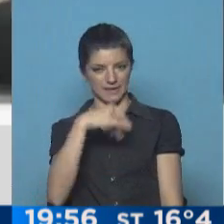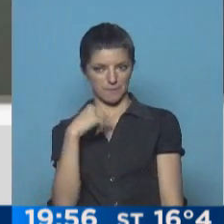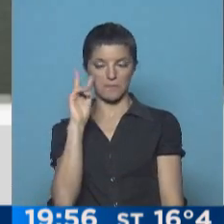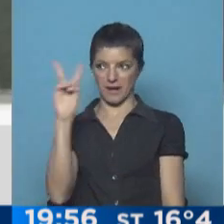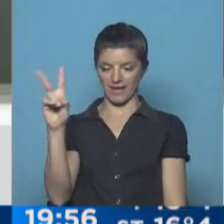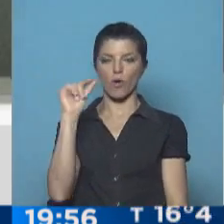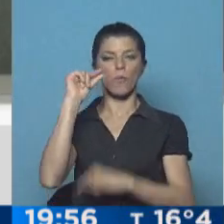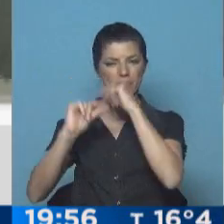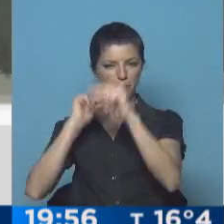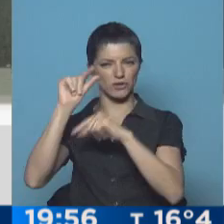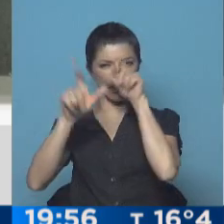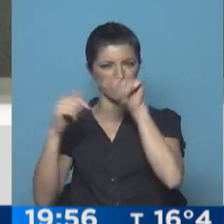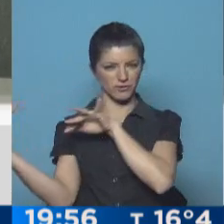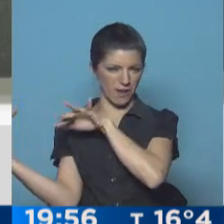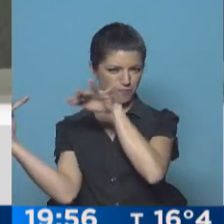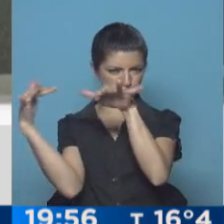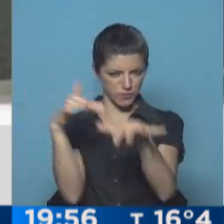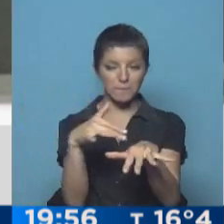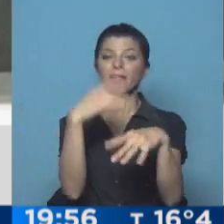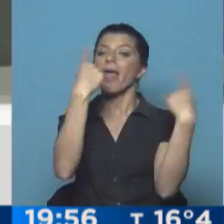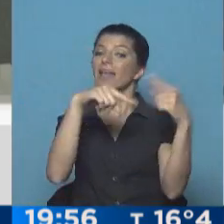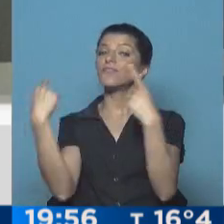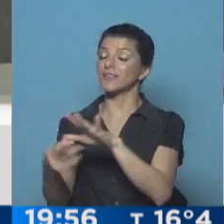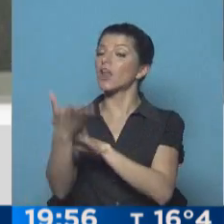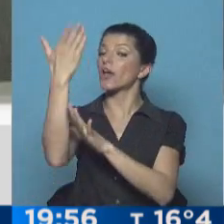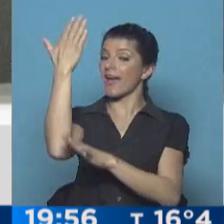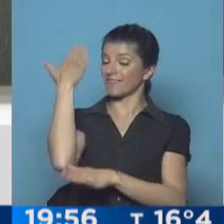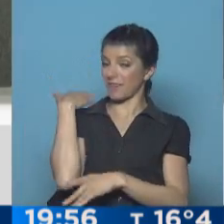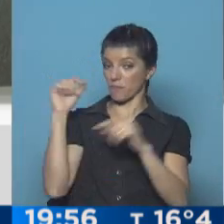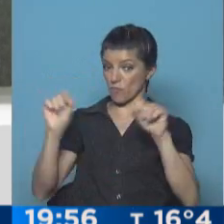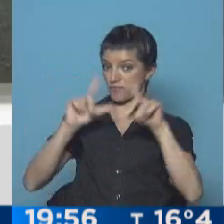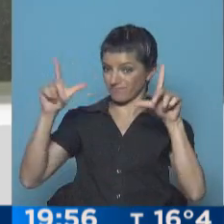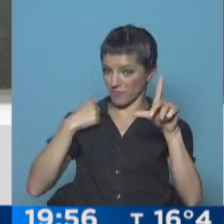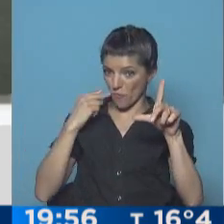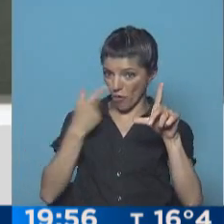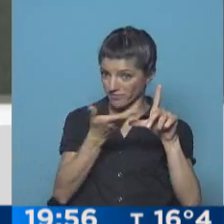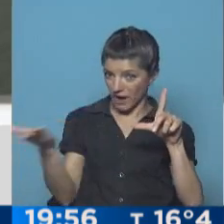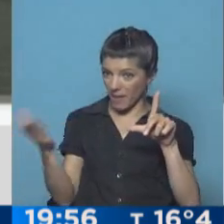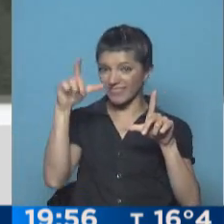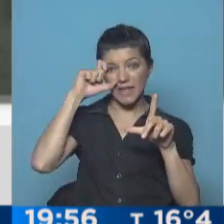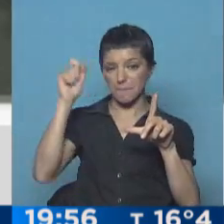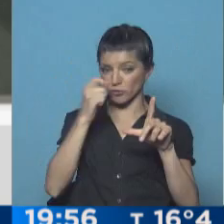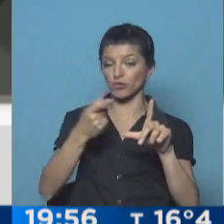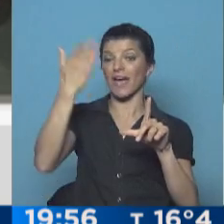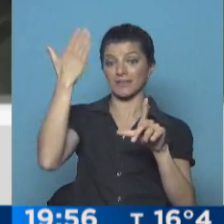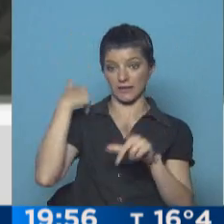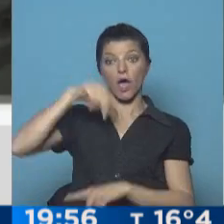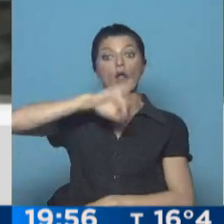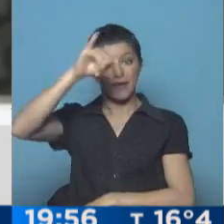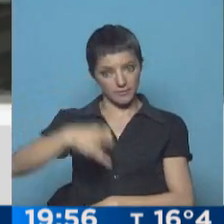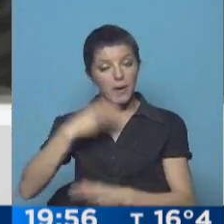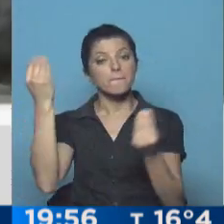de a poquito van llegando es distinta la imagen a la que te estaba mostrando hace nada más que 10 minutos Ahora sí es más